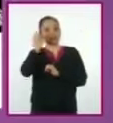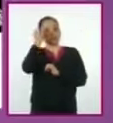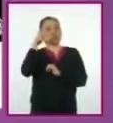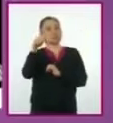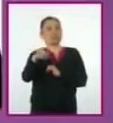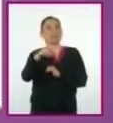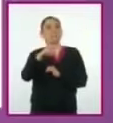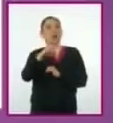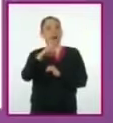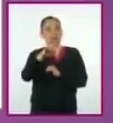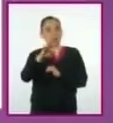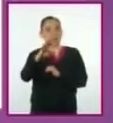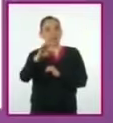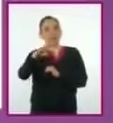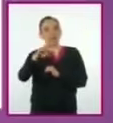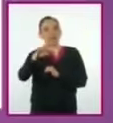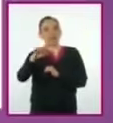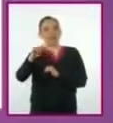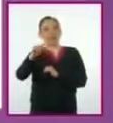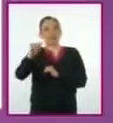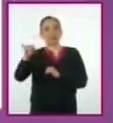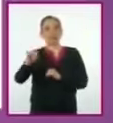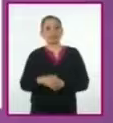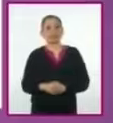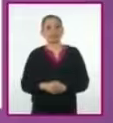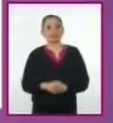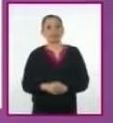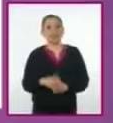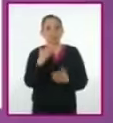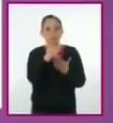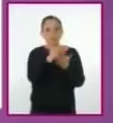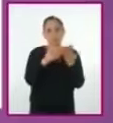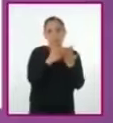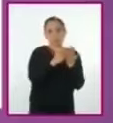de Mario Benedetti. A mediados de